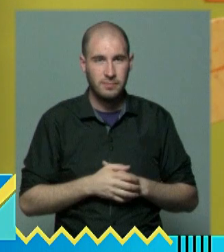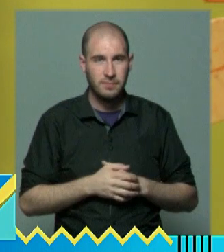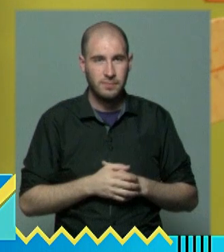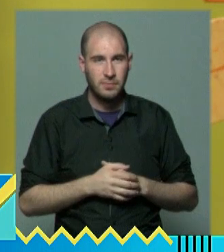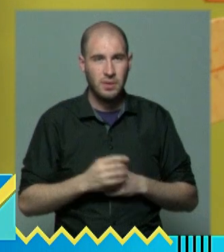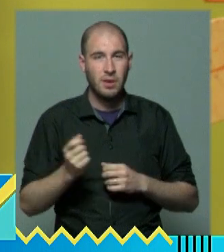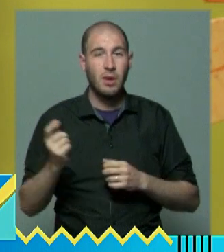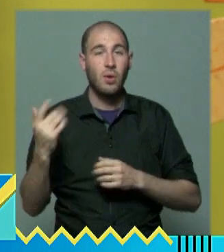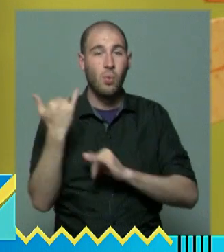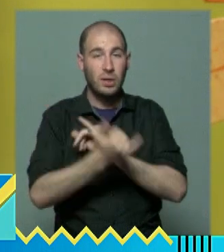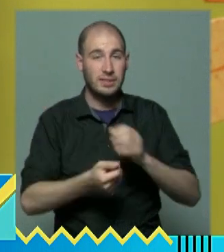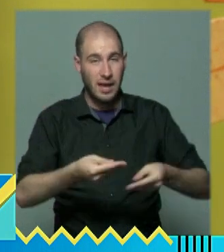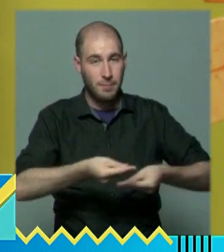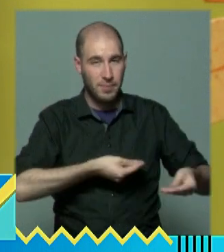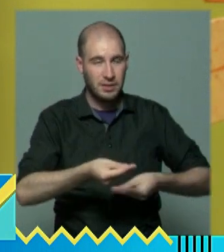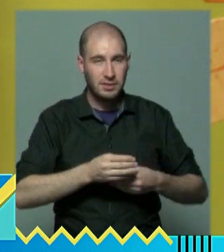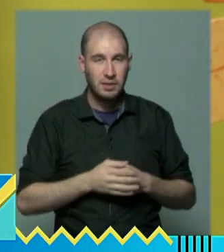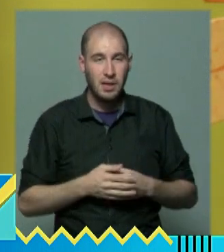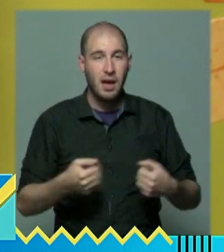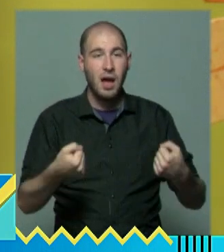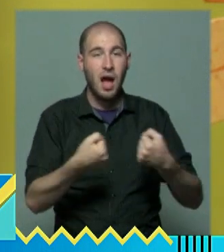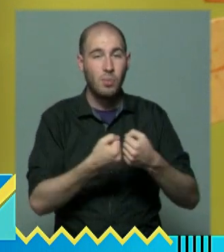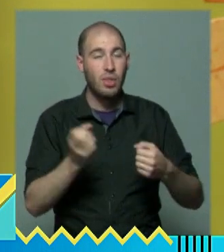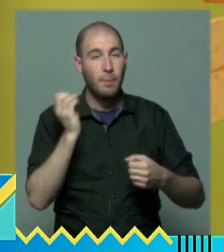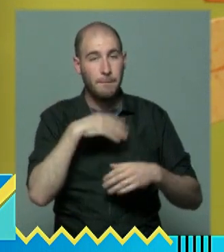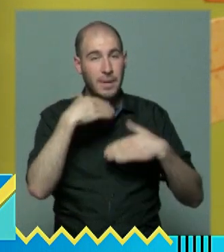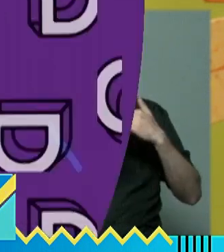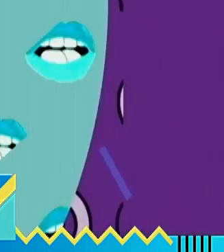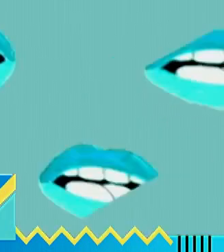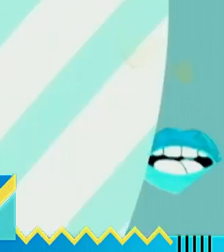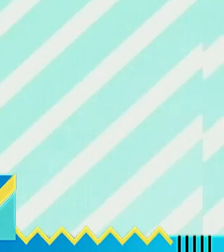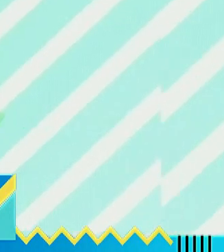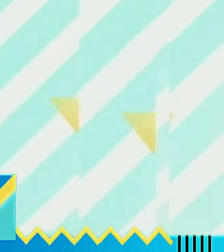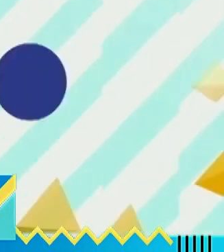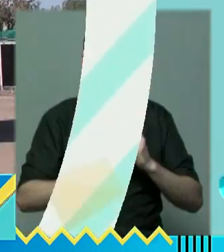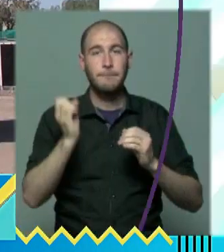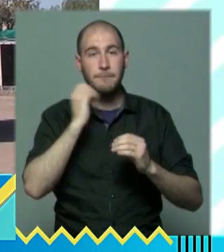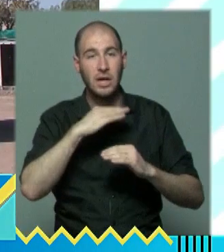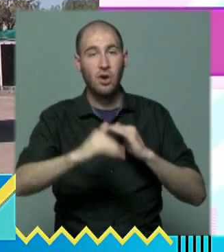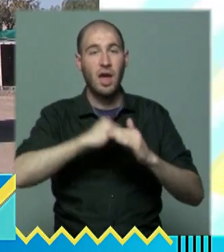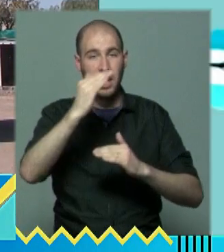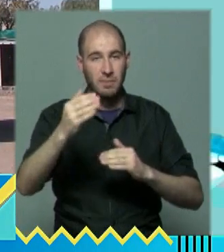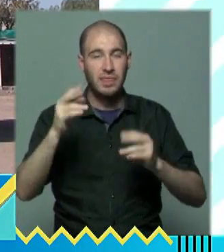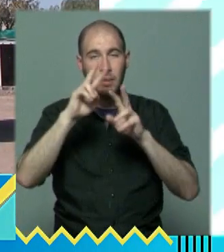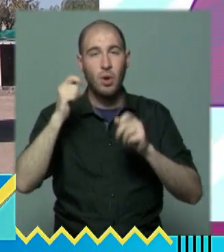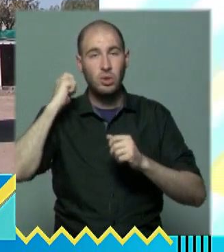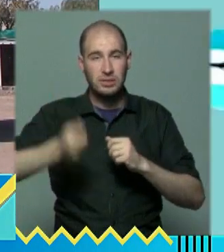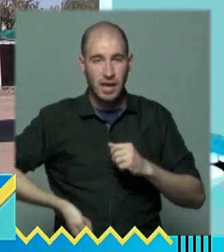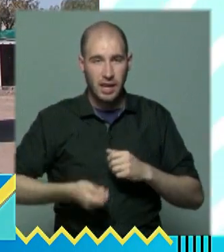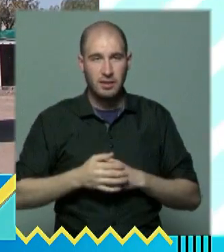dice es que cuando una empresa acuerda una mejora por encima del andamiaje jurídico, es